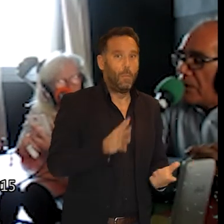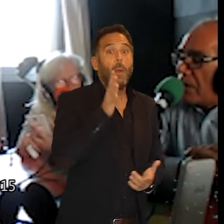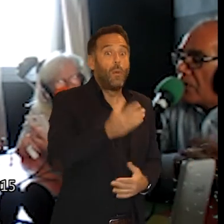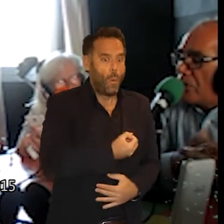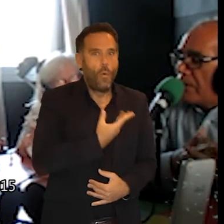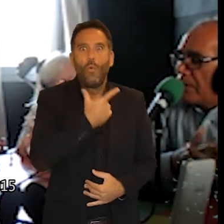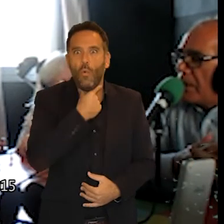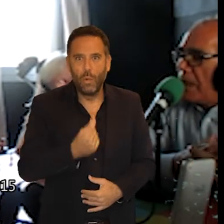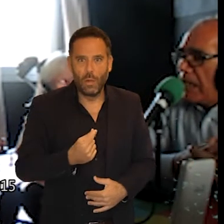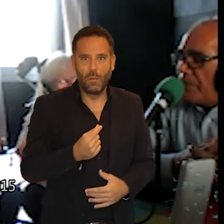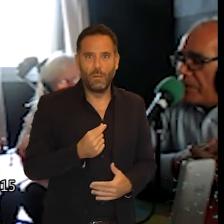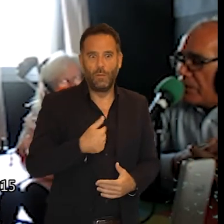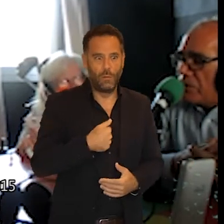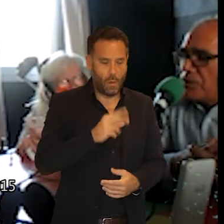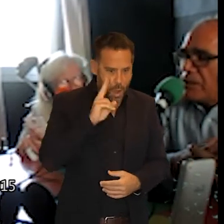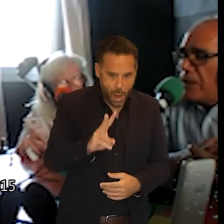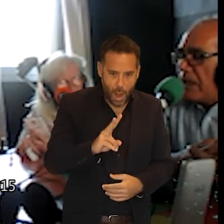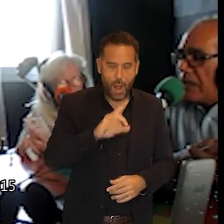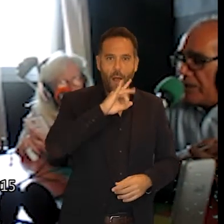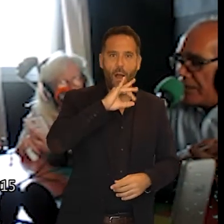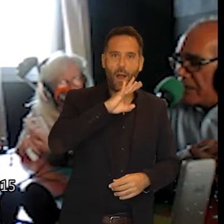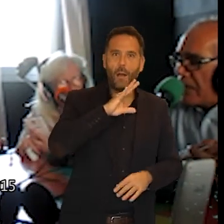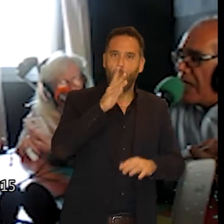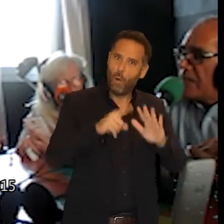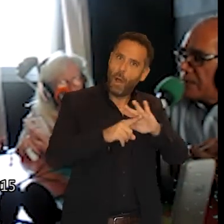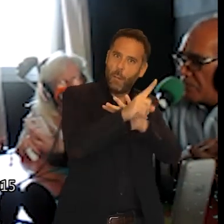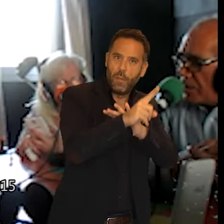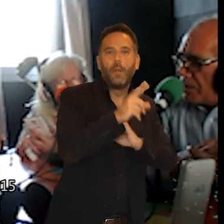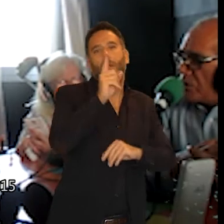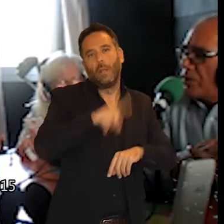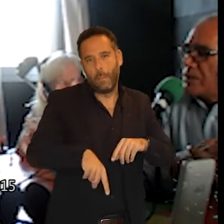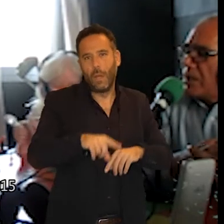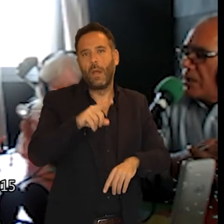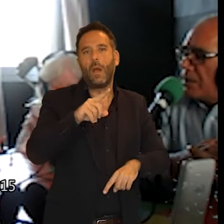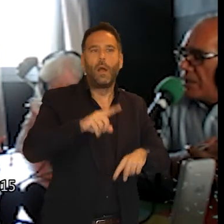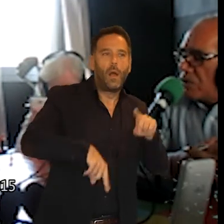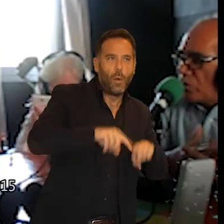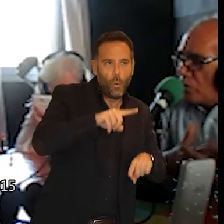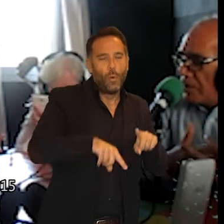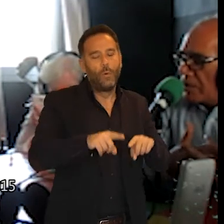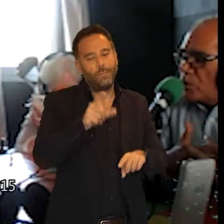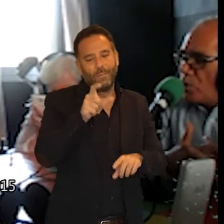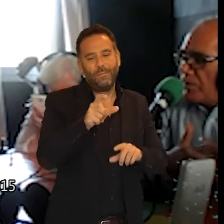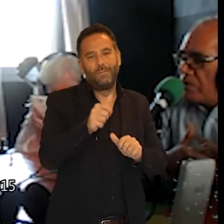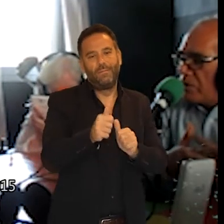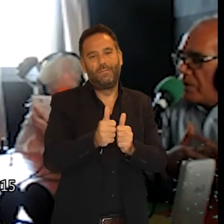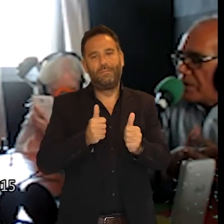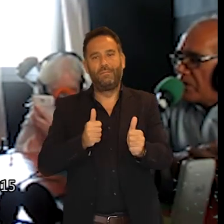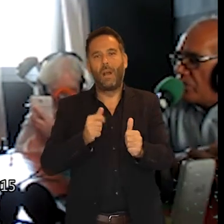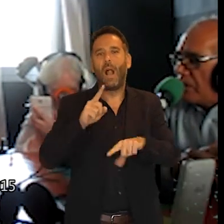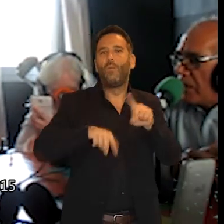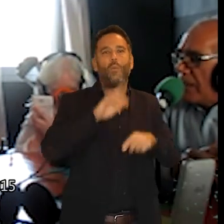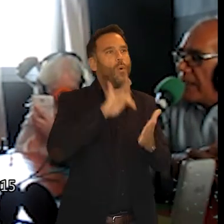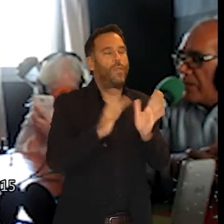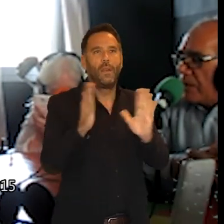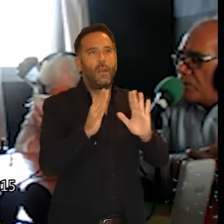contando la alegría que da cuando avanzan, uh-huh. pero también hay algunos retrocesos, claro. también hay días que no